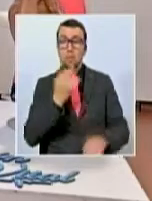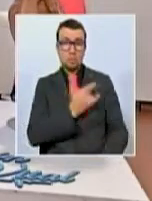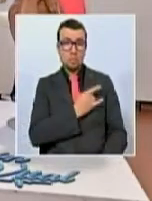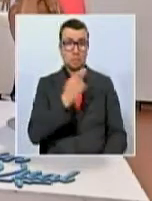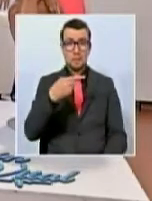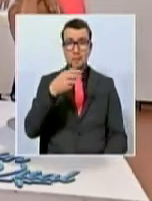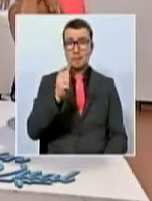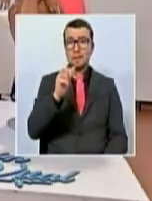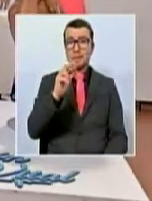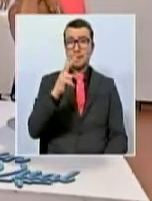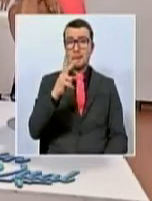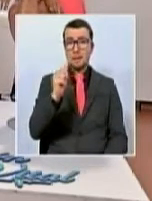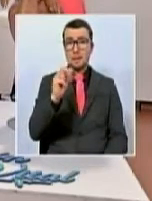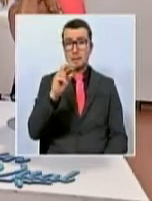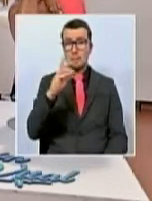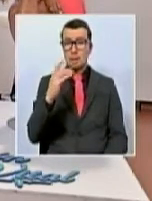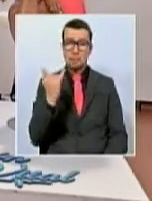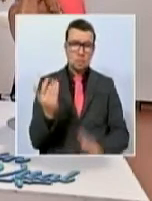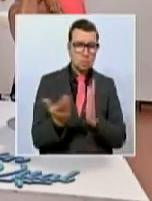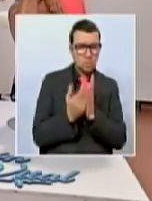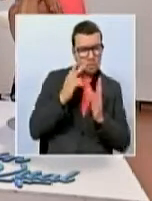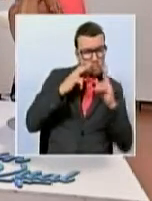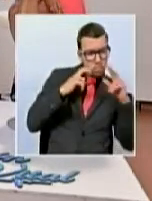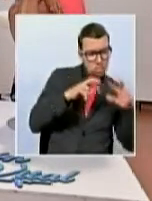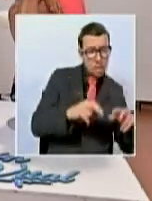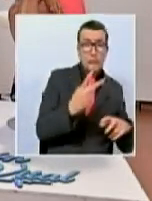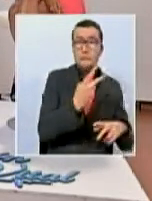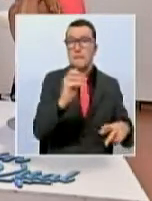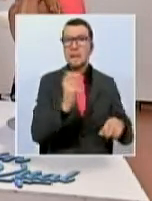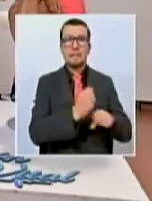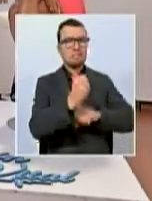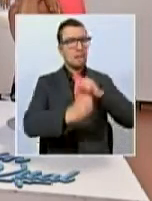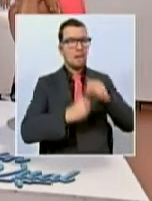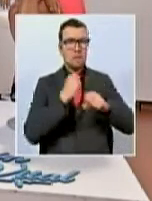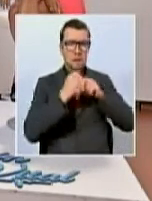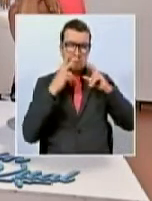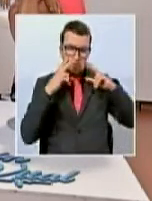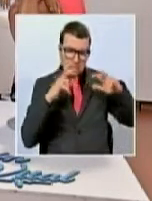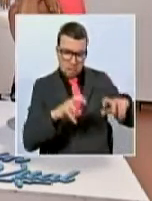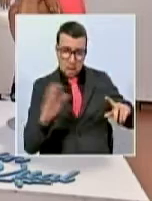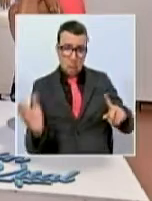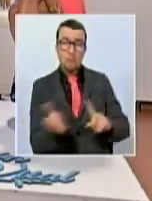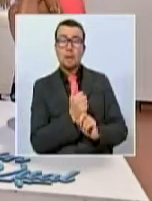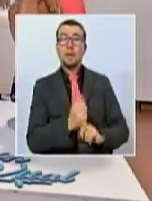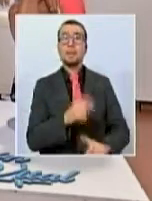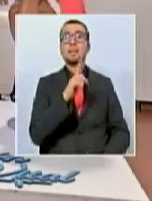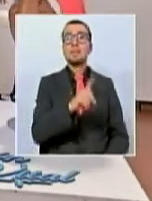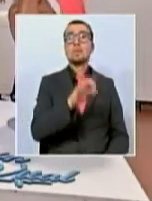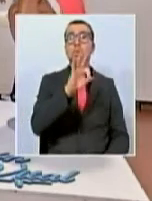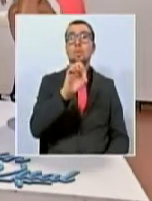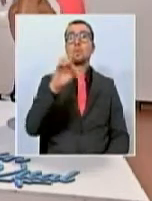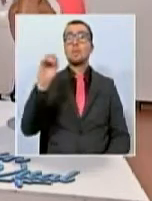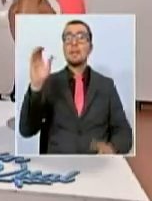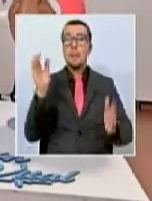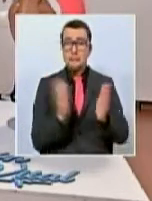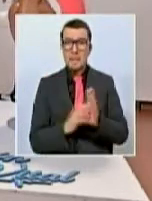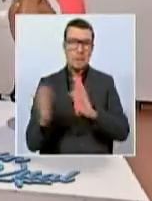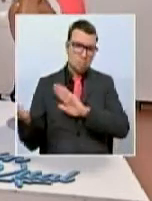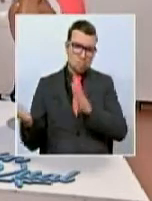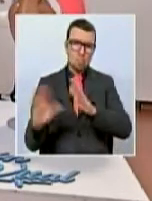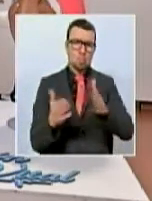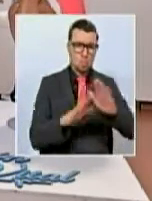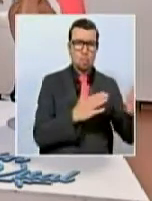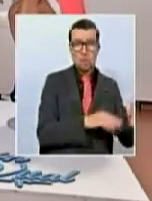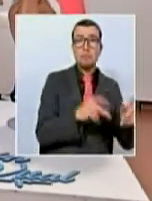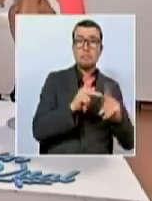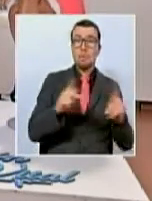un estudio que había hecho más o menos durante 20 años, donde detectaron 180.000 muertes a nivel mundial por bebidas gaseosas y